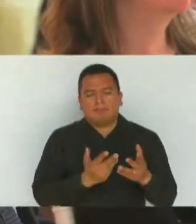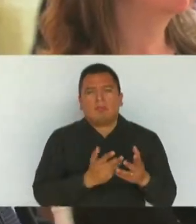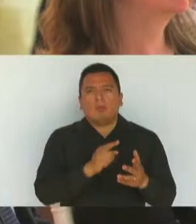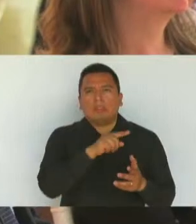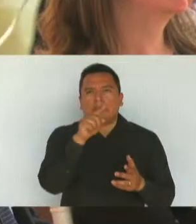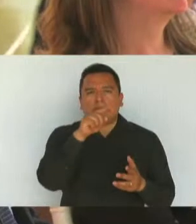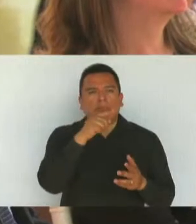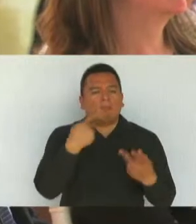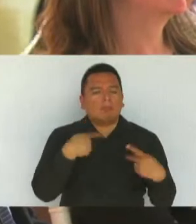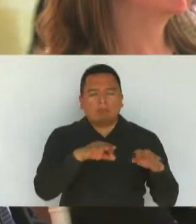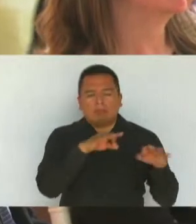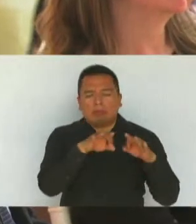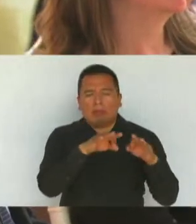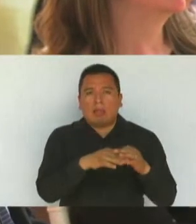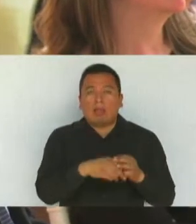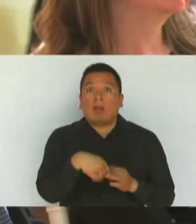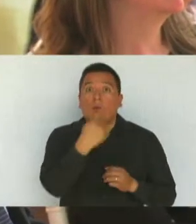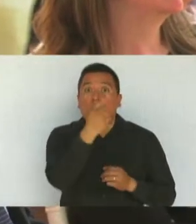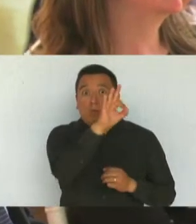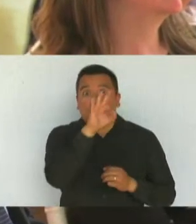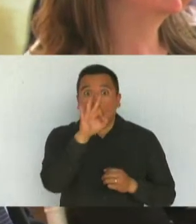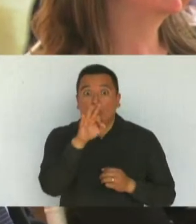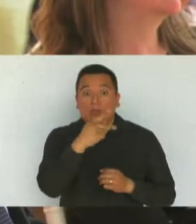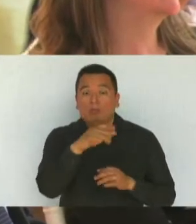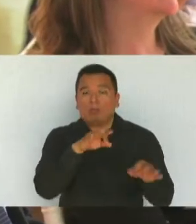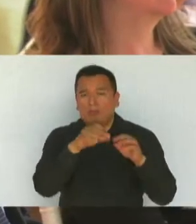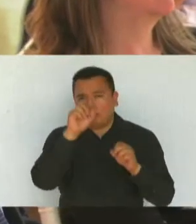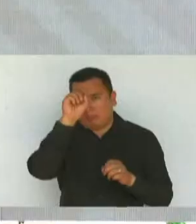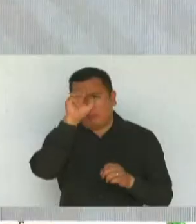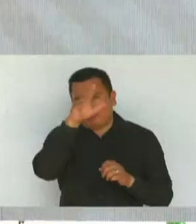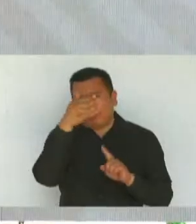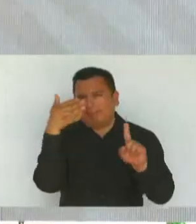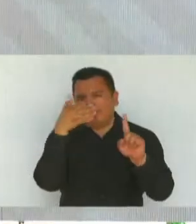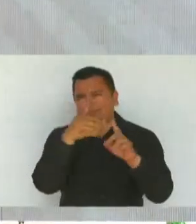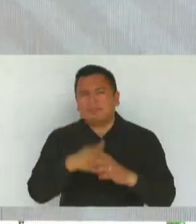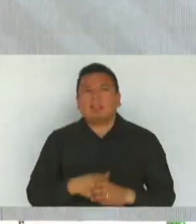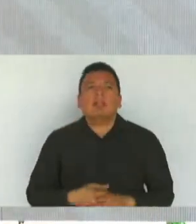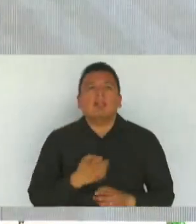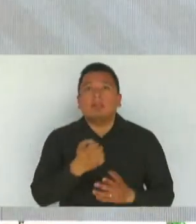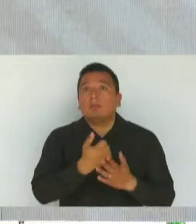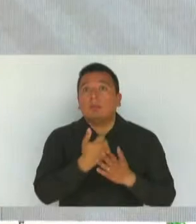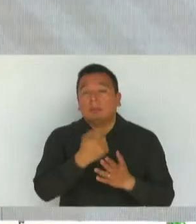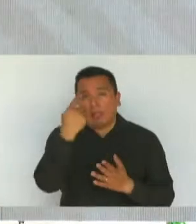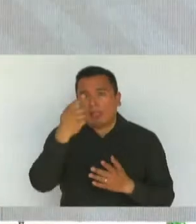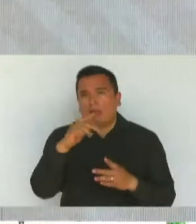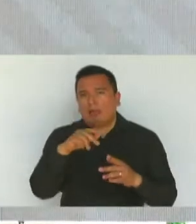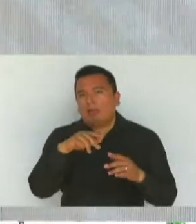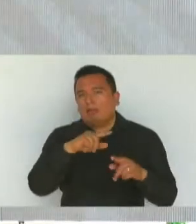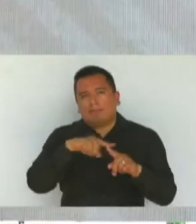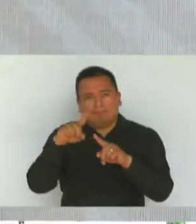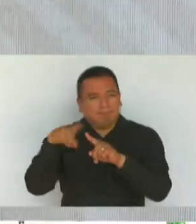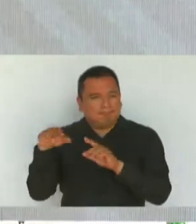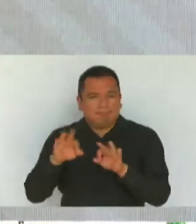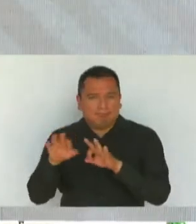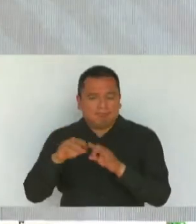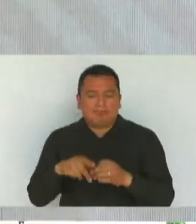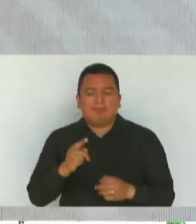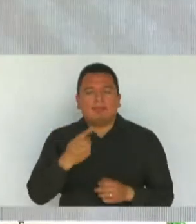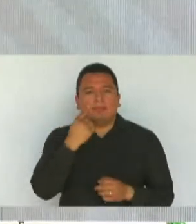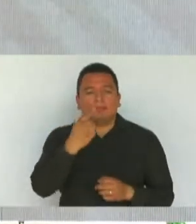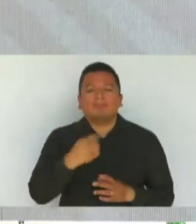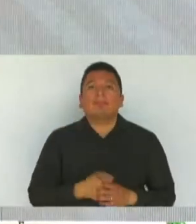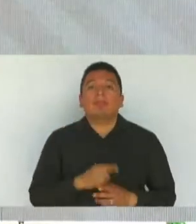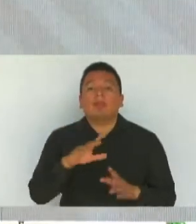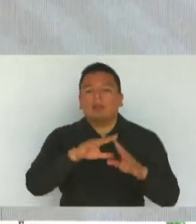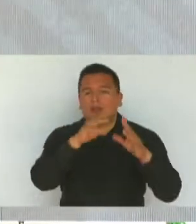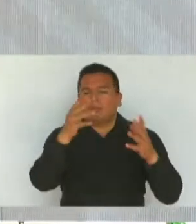minería y sin duda hace que ocurra todo lo demás, pero OIT señala que en el mundo el 8% de los